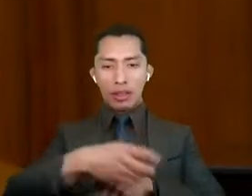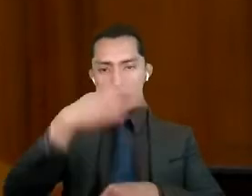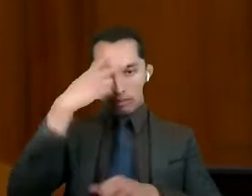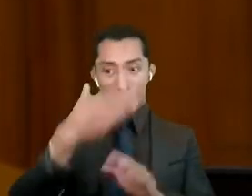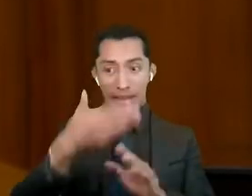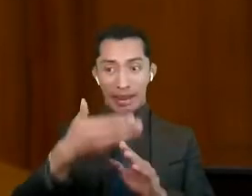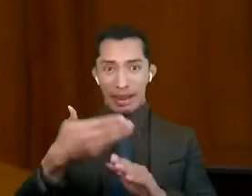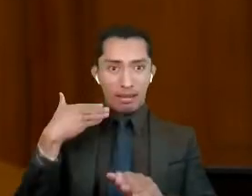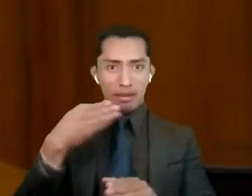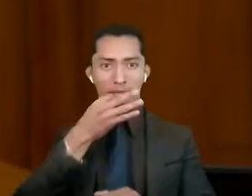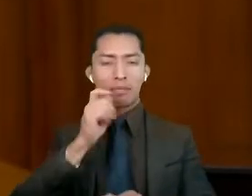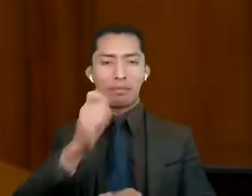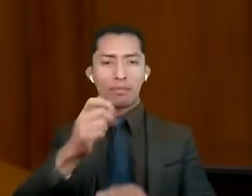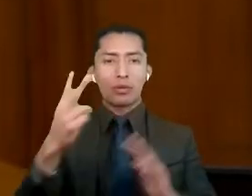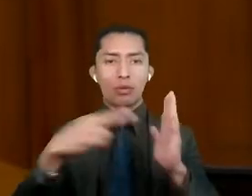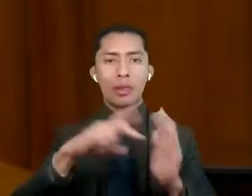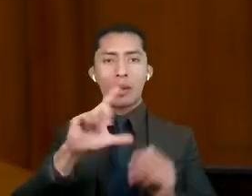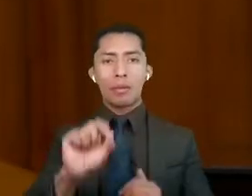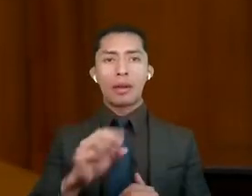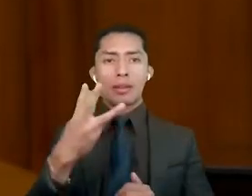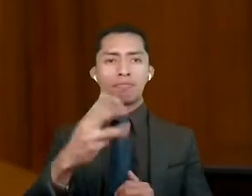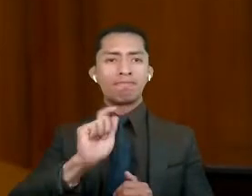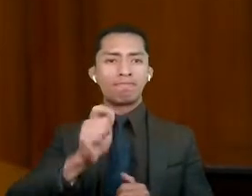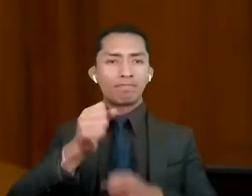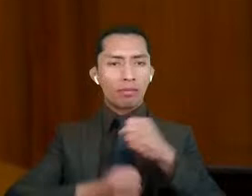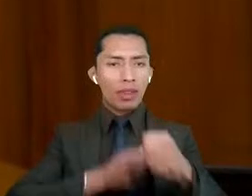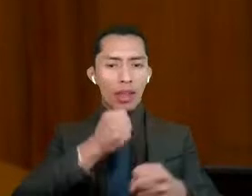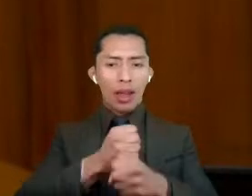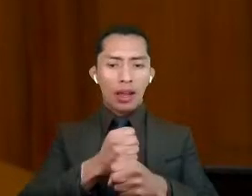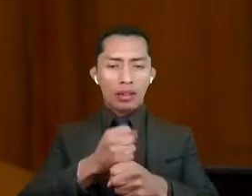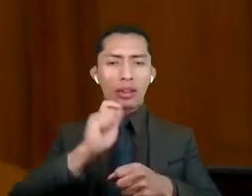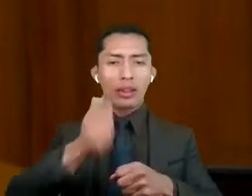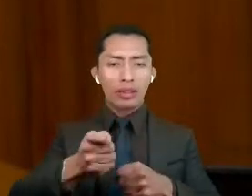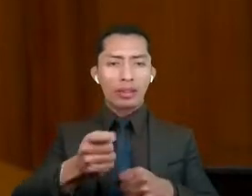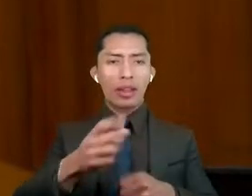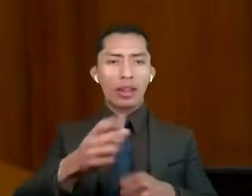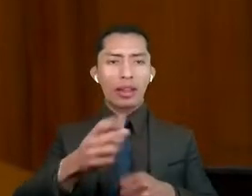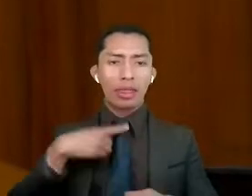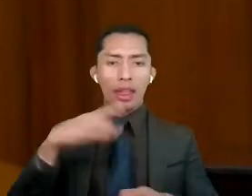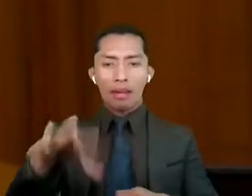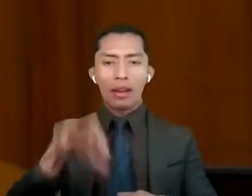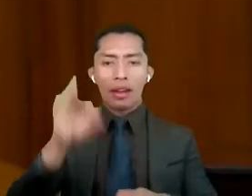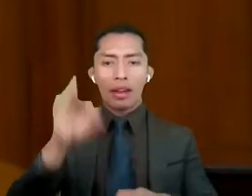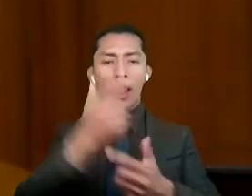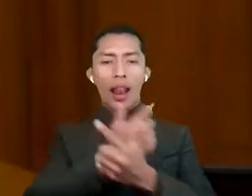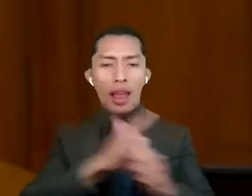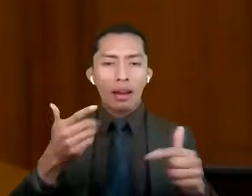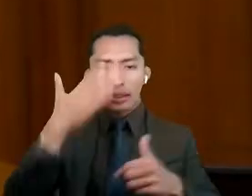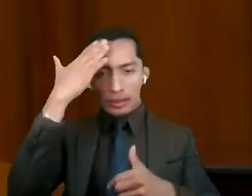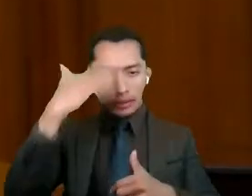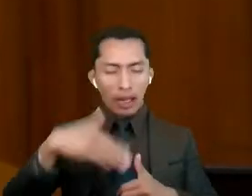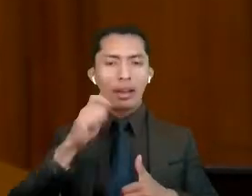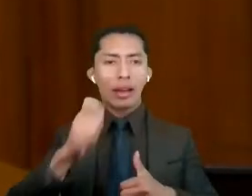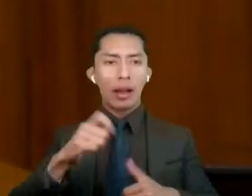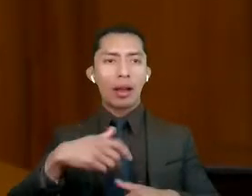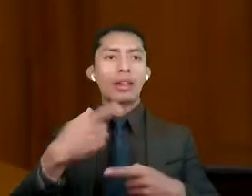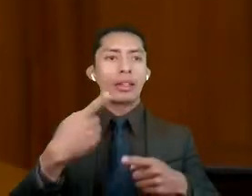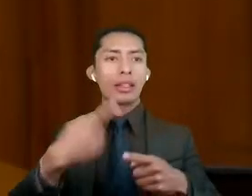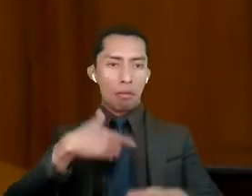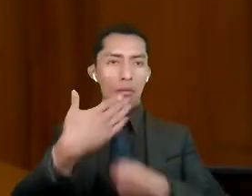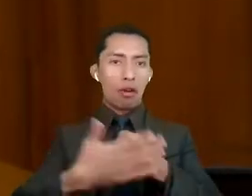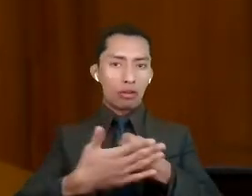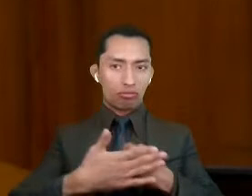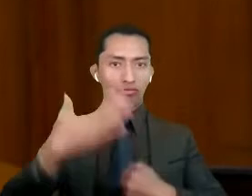días, 2023 representa el momento de elegir de manera libre e informada a quien encabece el